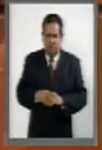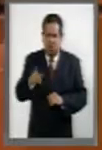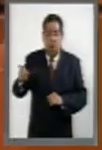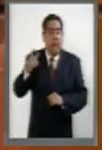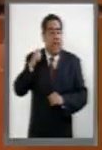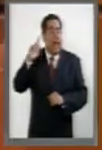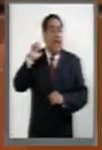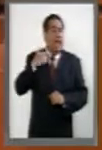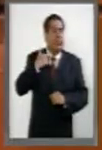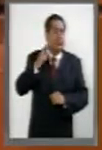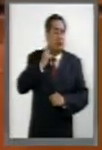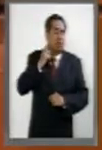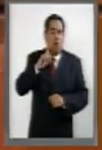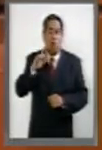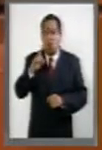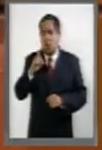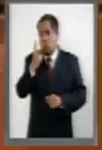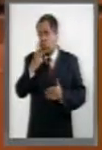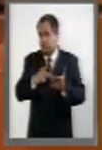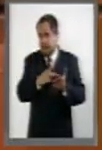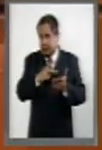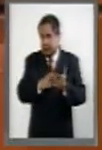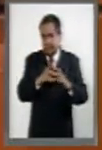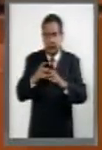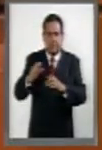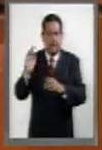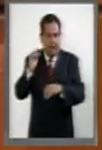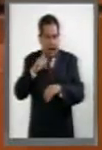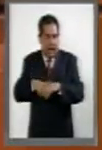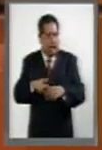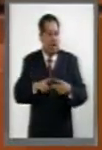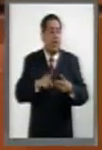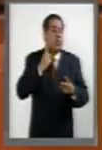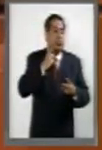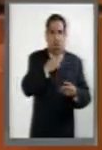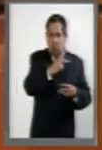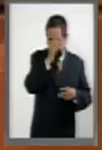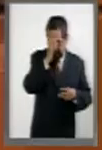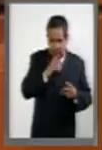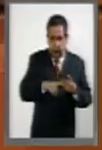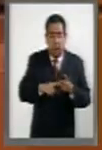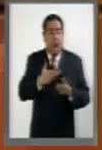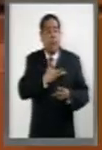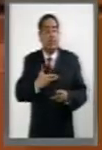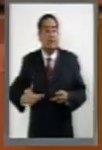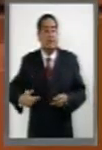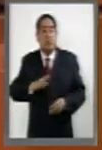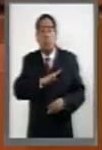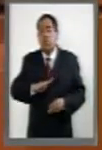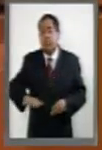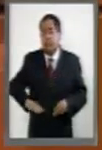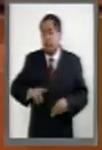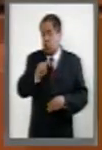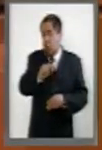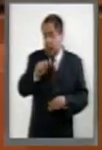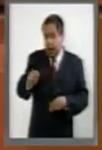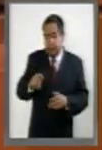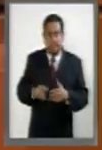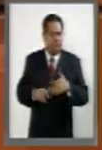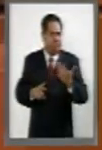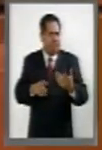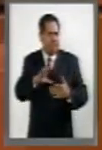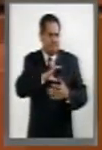diputado local, dos veces diputado federal, fue presidente municipal de Torreón, donde sembró cariño